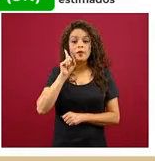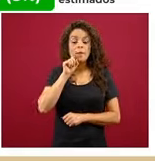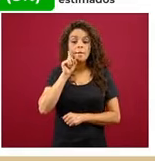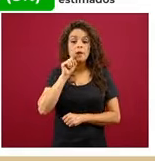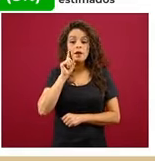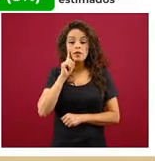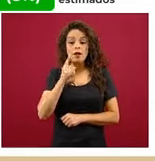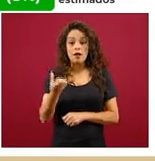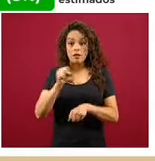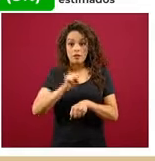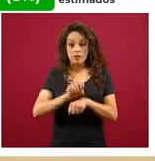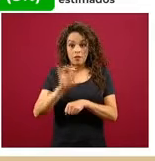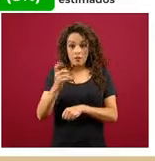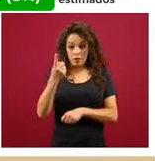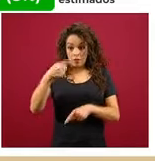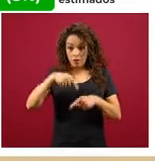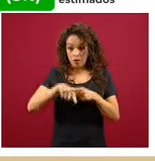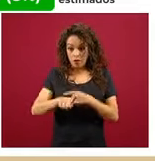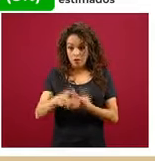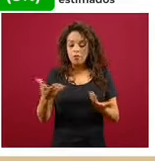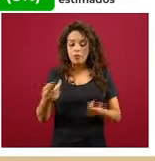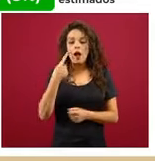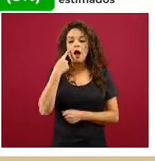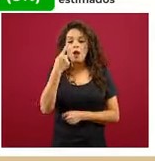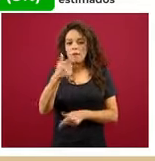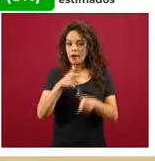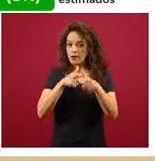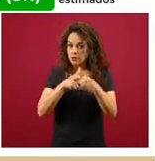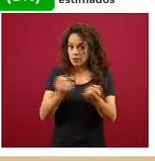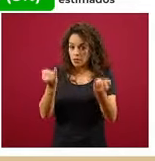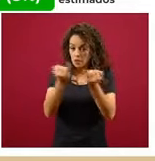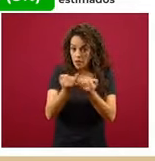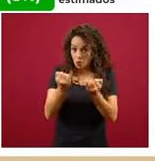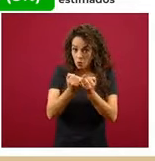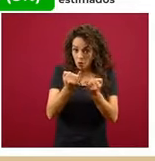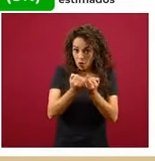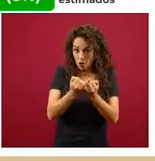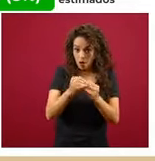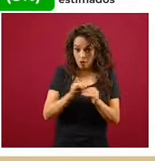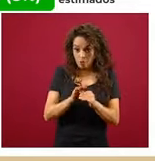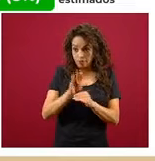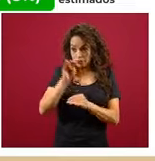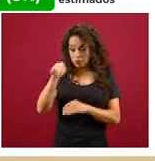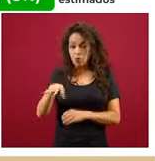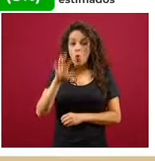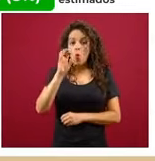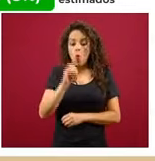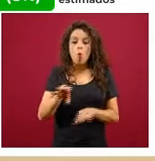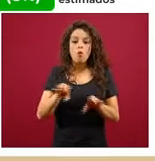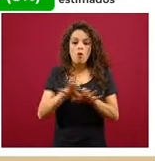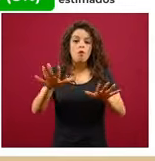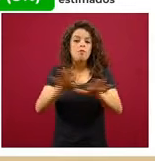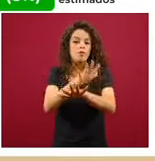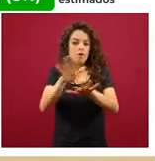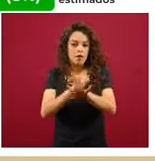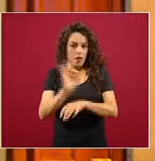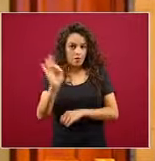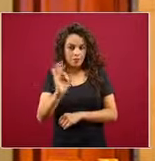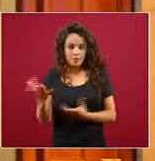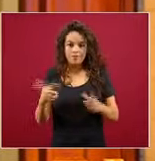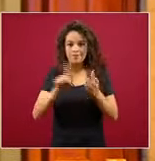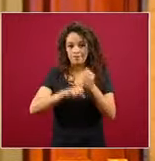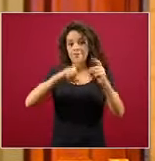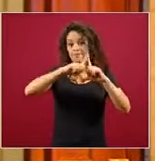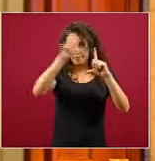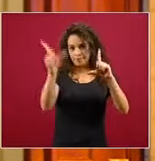32 vamos a ver cómo continúa o no estos comportamientos a nivel nacional. Veamos la ocupación